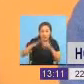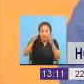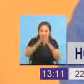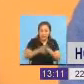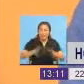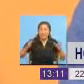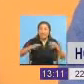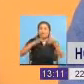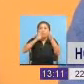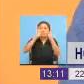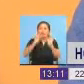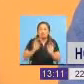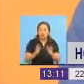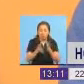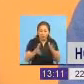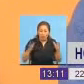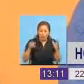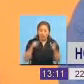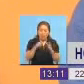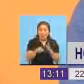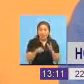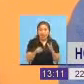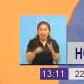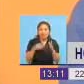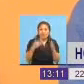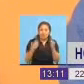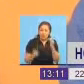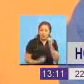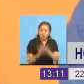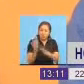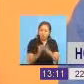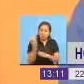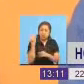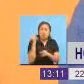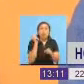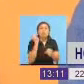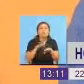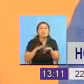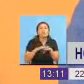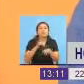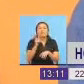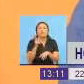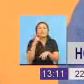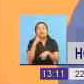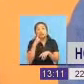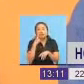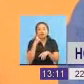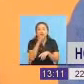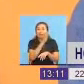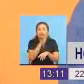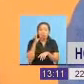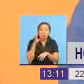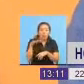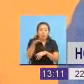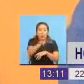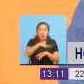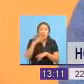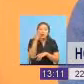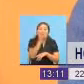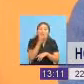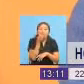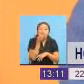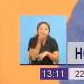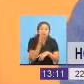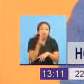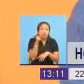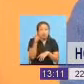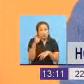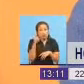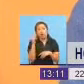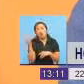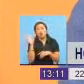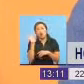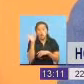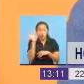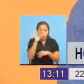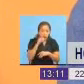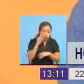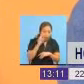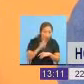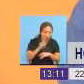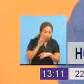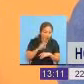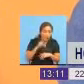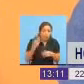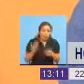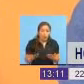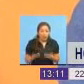proyecto que potenció el intendente jorge porque es un lugar maravilloso uno que ya lo recorre todos los días está en el lugar